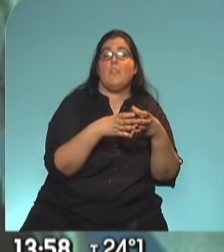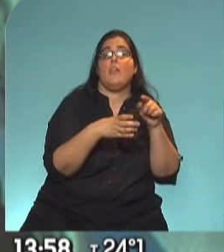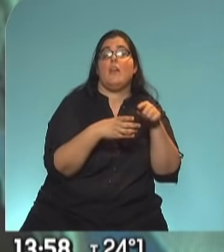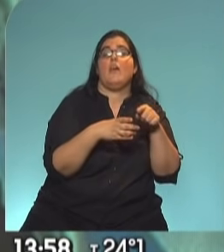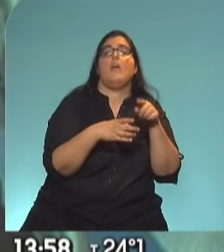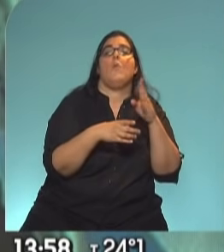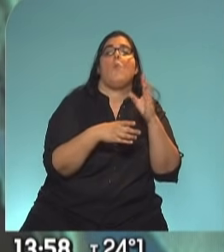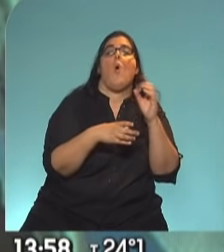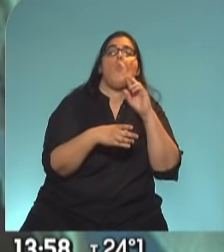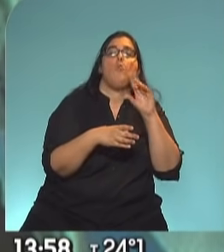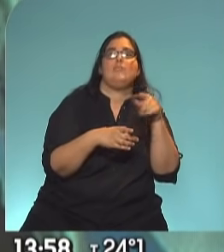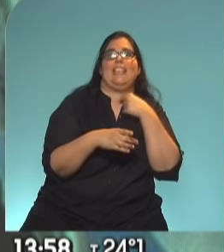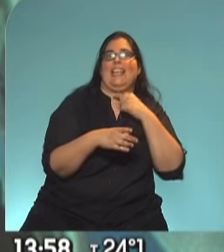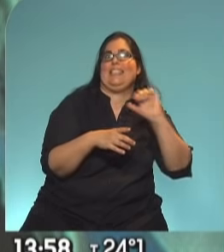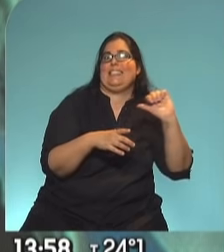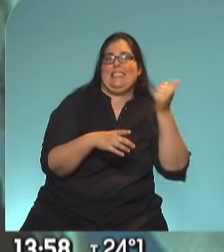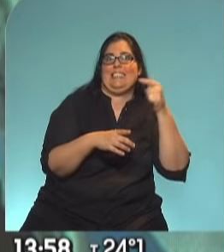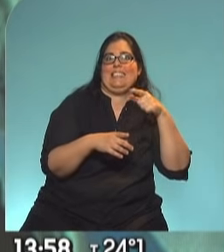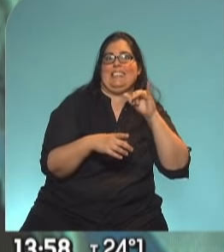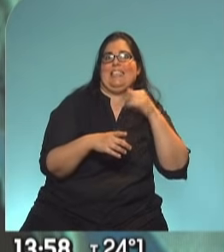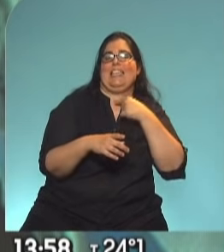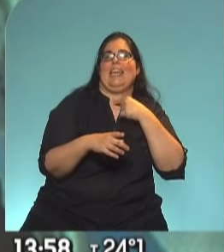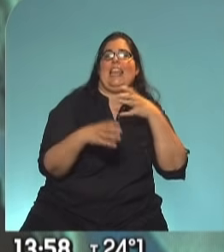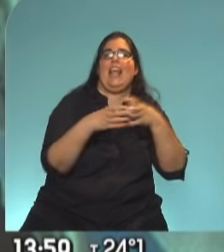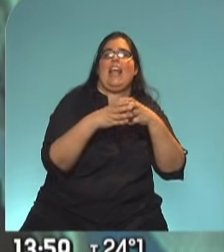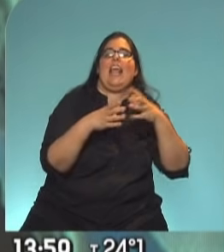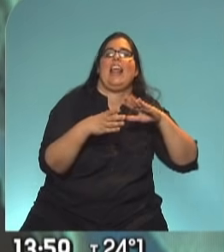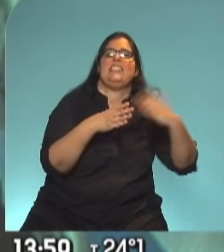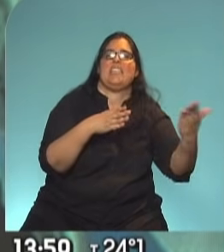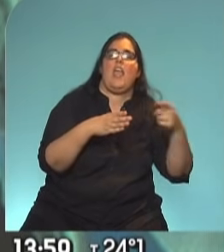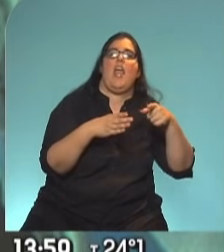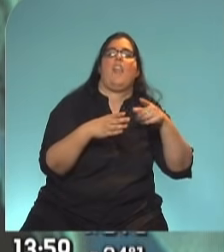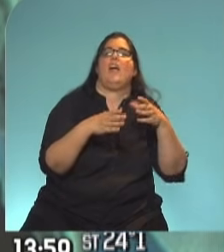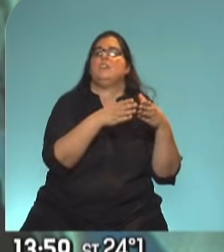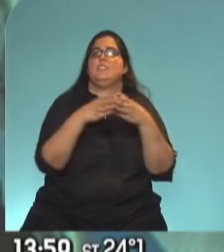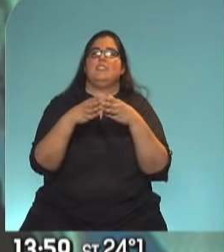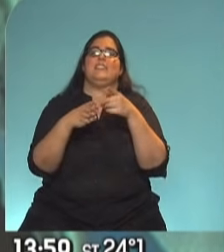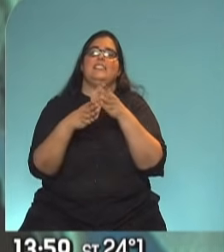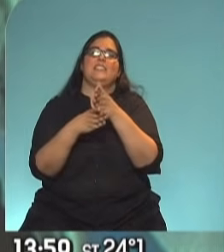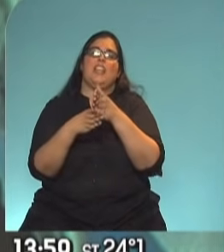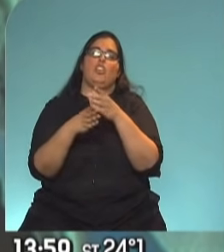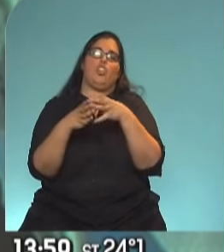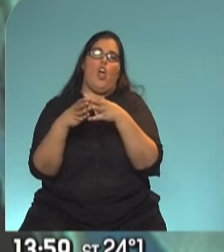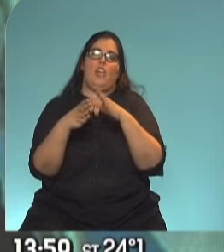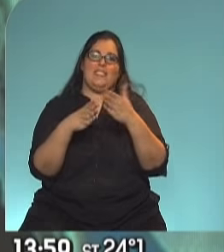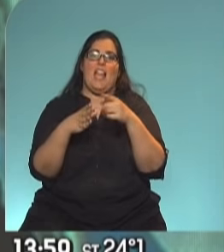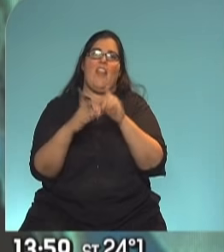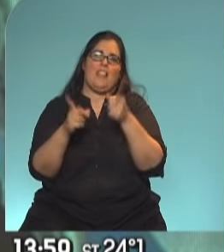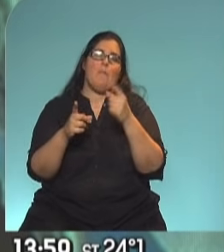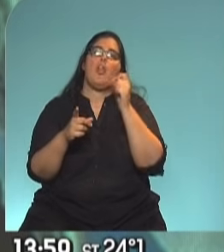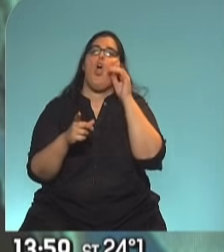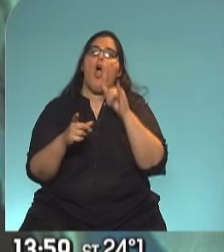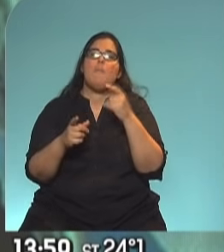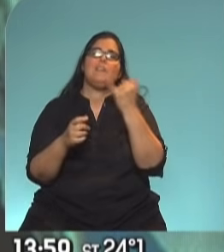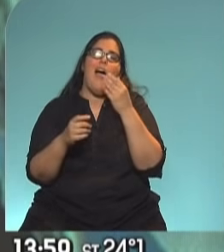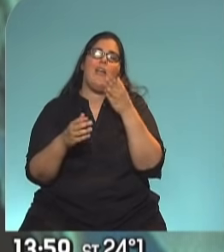Guillermo Boulos, que quiere ganar espacio dentro de la representación de izquierda. Por centro izquierda también tiene el partido de Ciro Gómez, que se juega algunas fichas